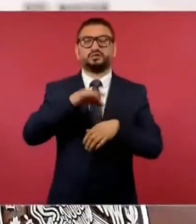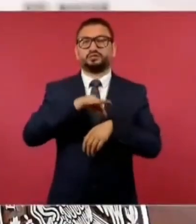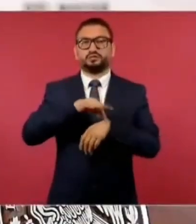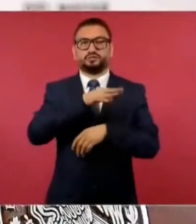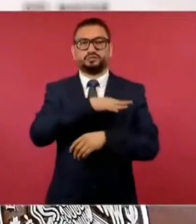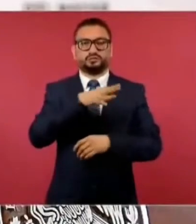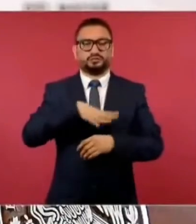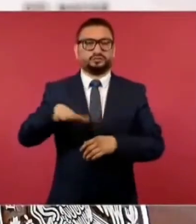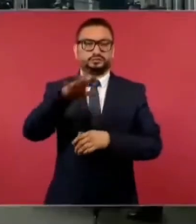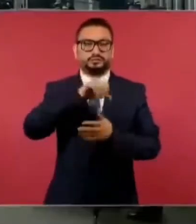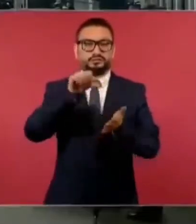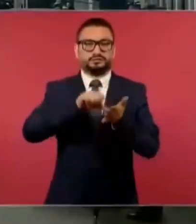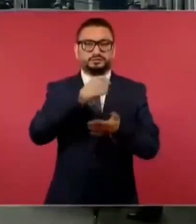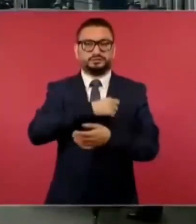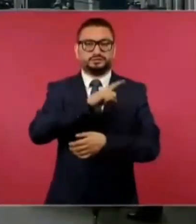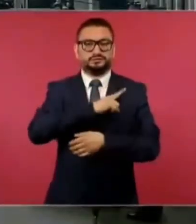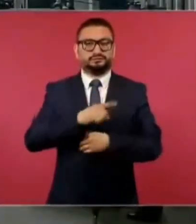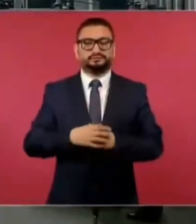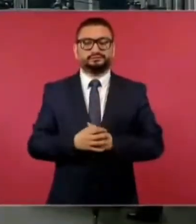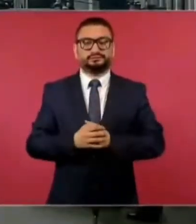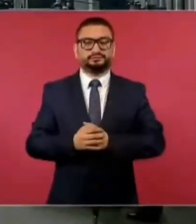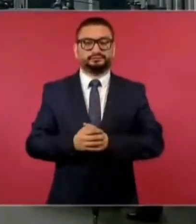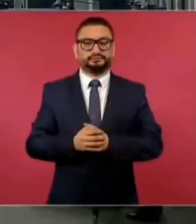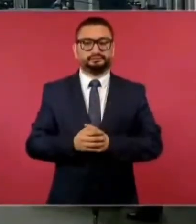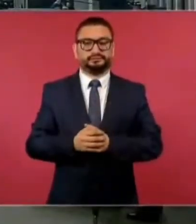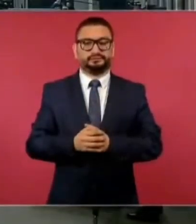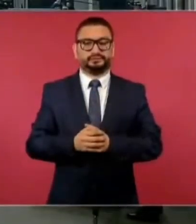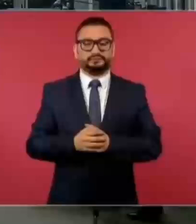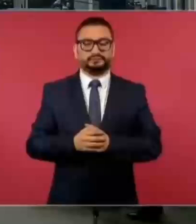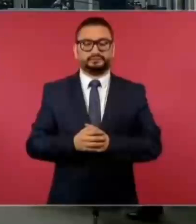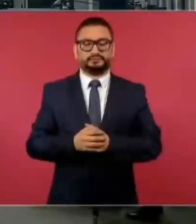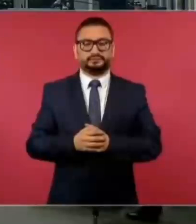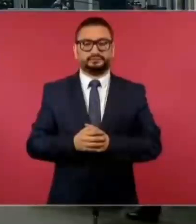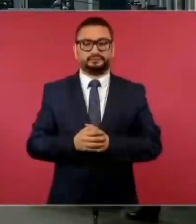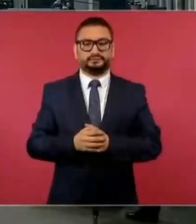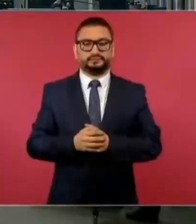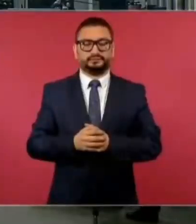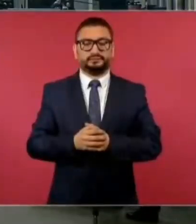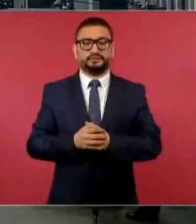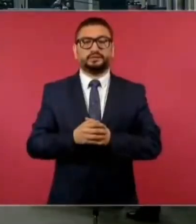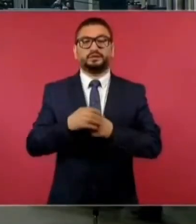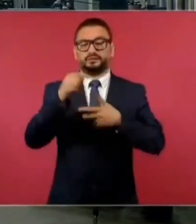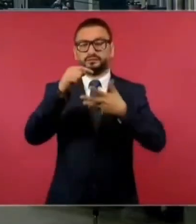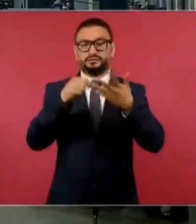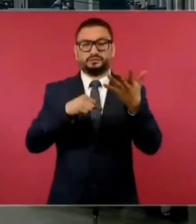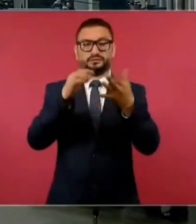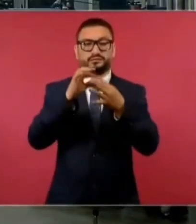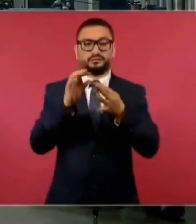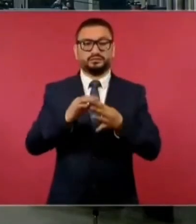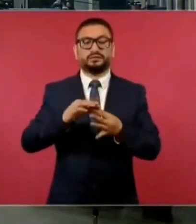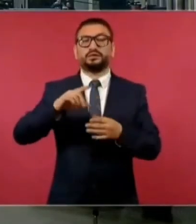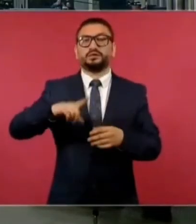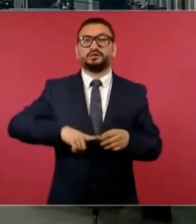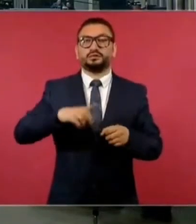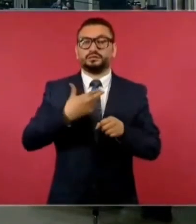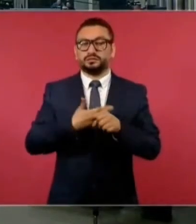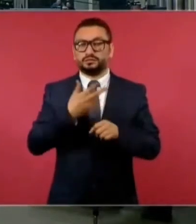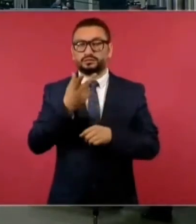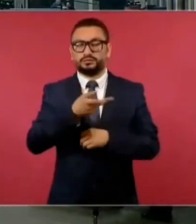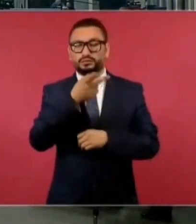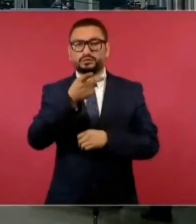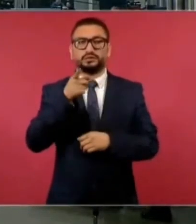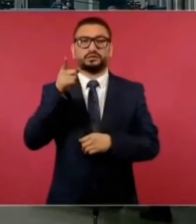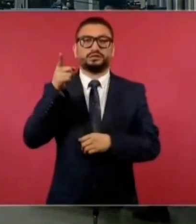centros de salud. Gracias. Presidente, solamente para puntualizar, los gobernadores, el gobernador